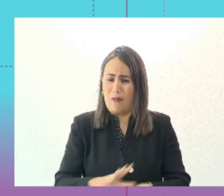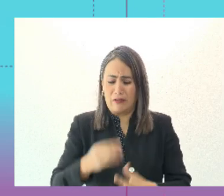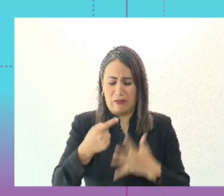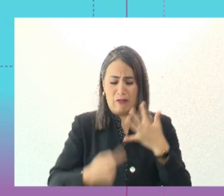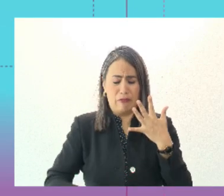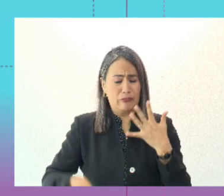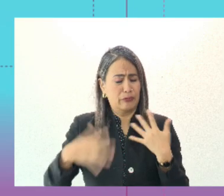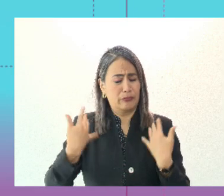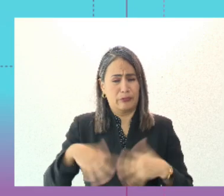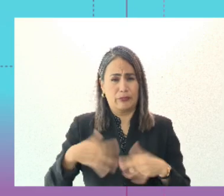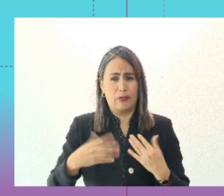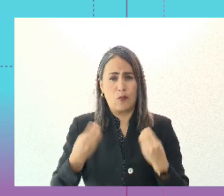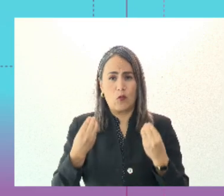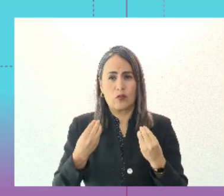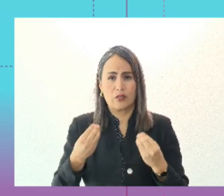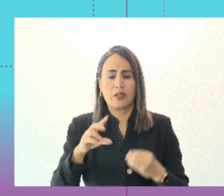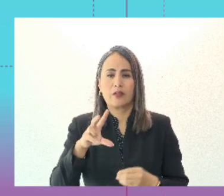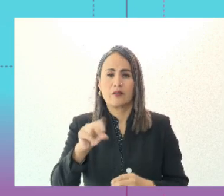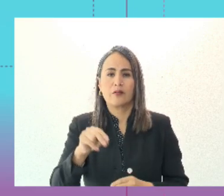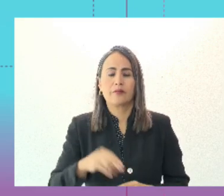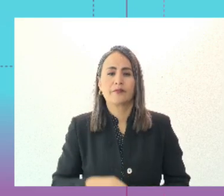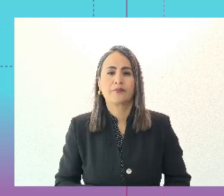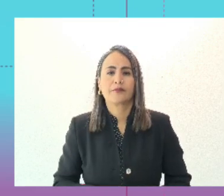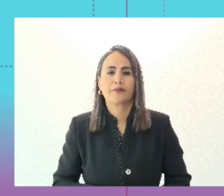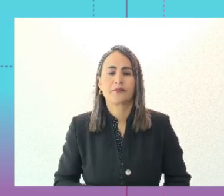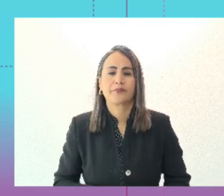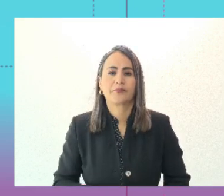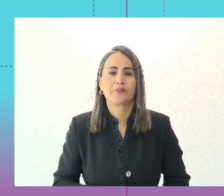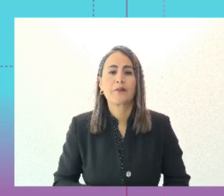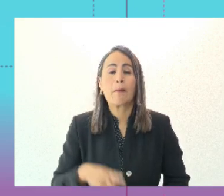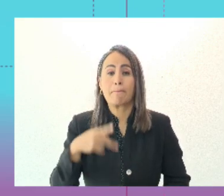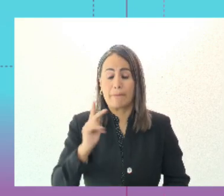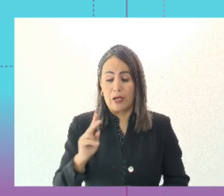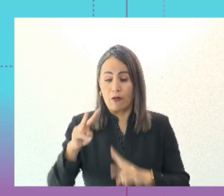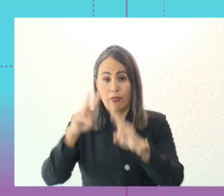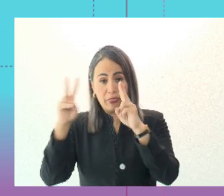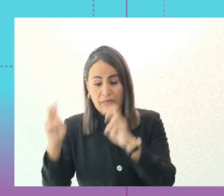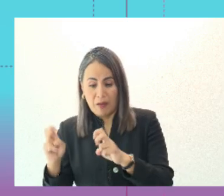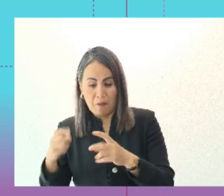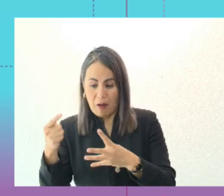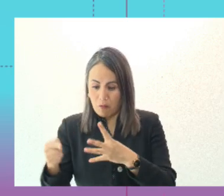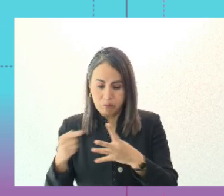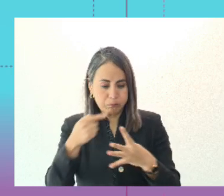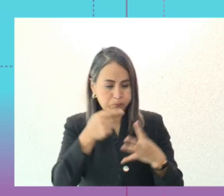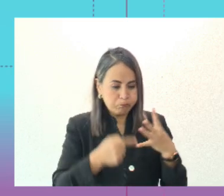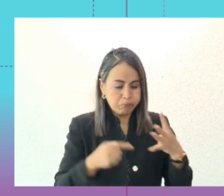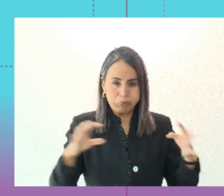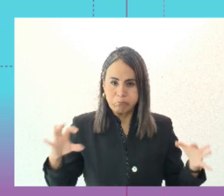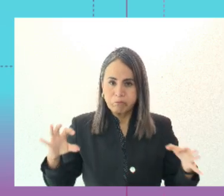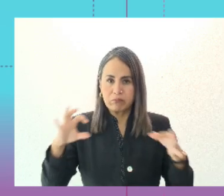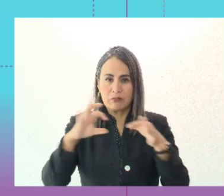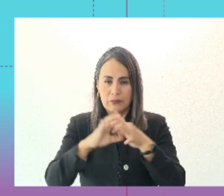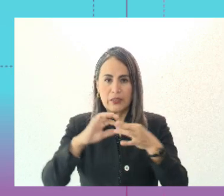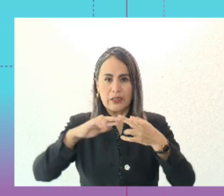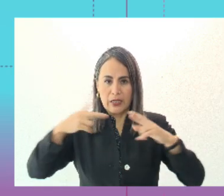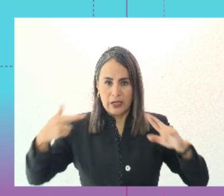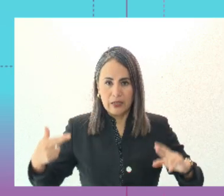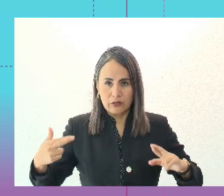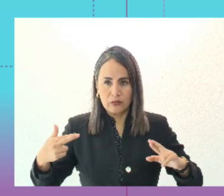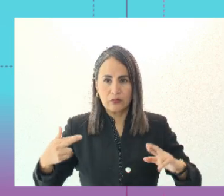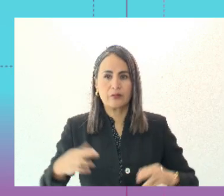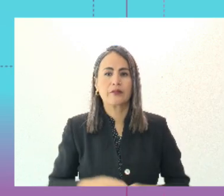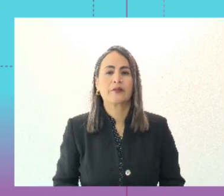bárbara, pero que sí amarramos los dos temas de una manera eficiente, ¿no? Porque pudiera ser